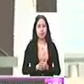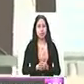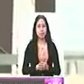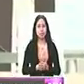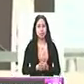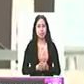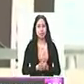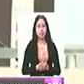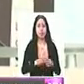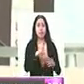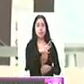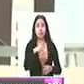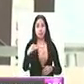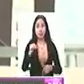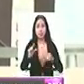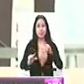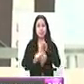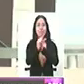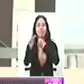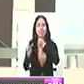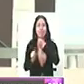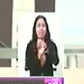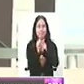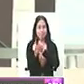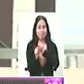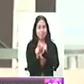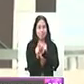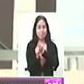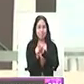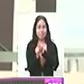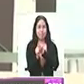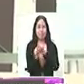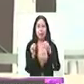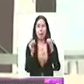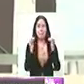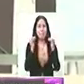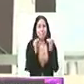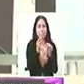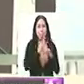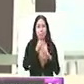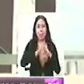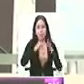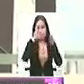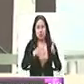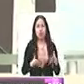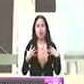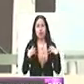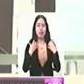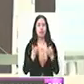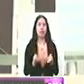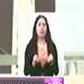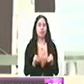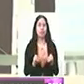y garantizando una mayor cantidad de recursos humanos. Se